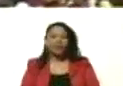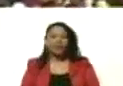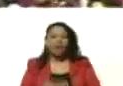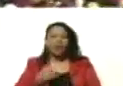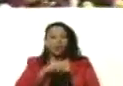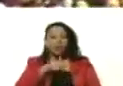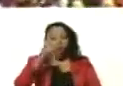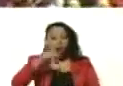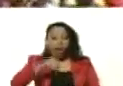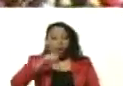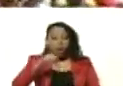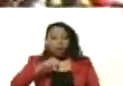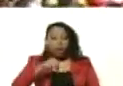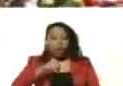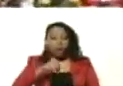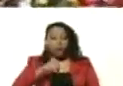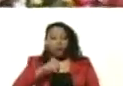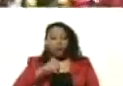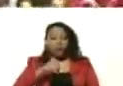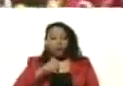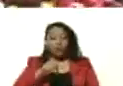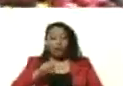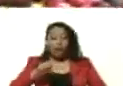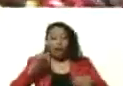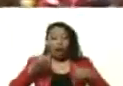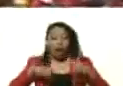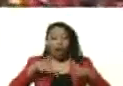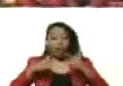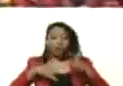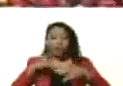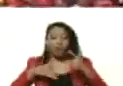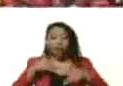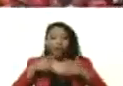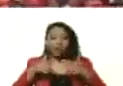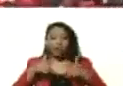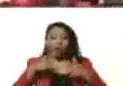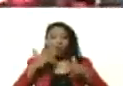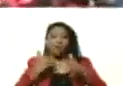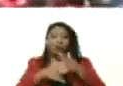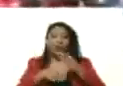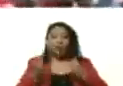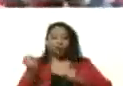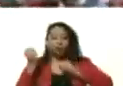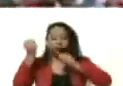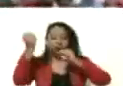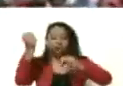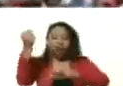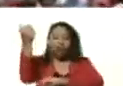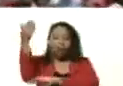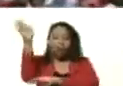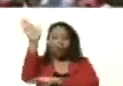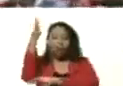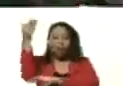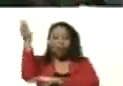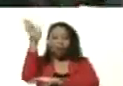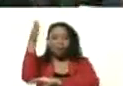nosotros hoy, como parte de este acto, vamos a abanderar, a entregar nuestro